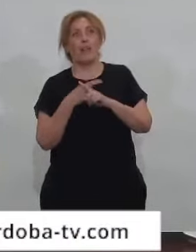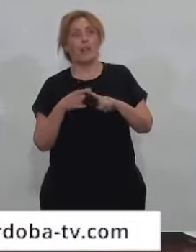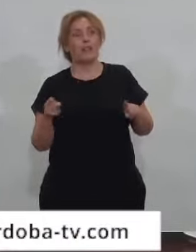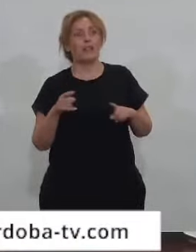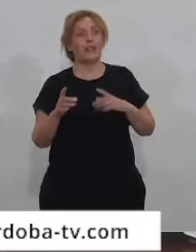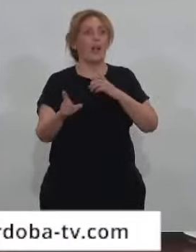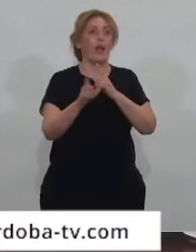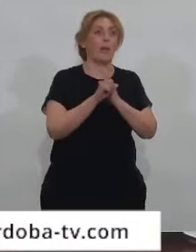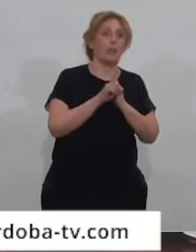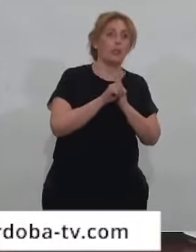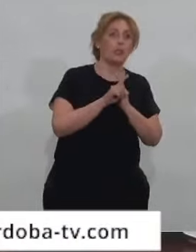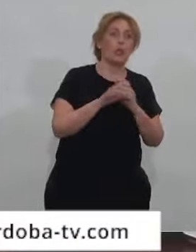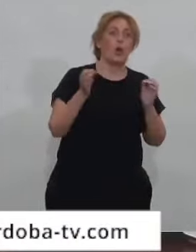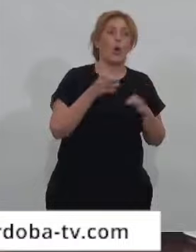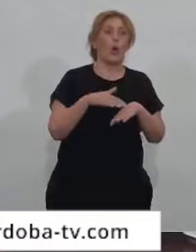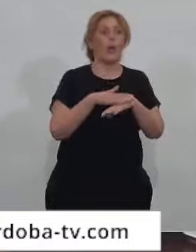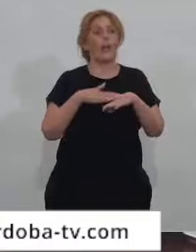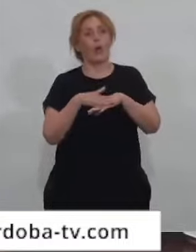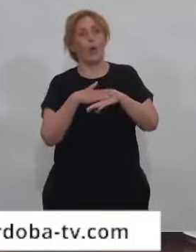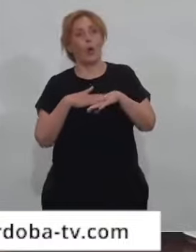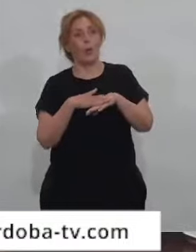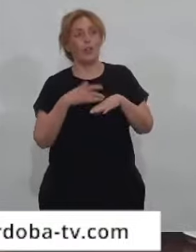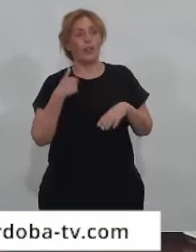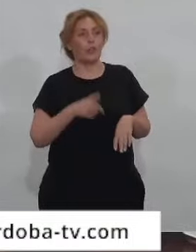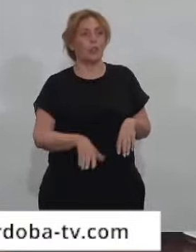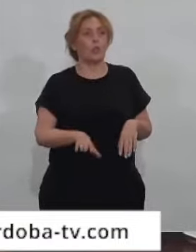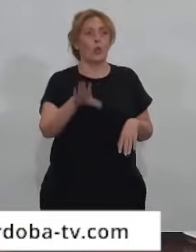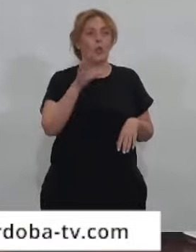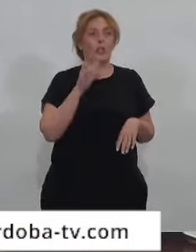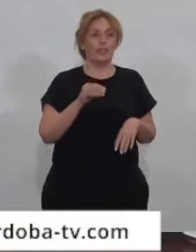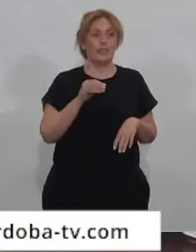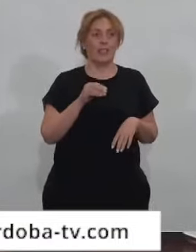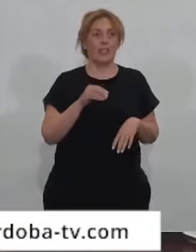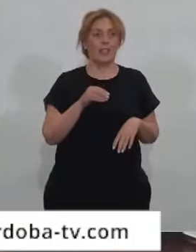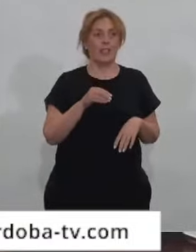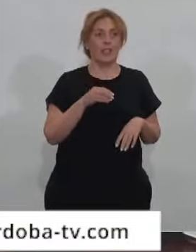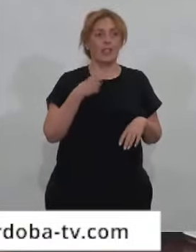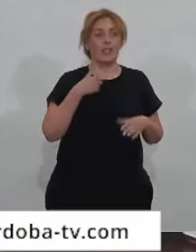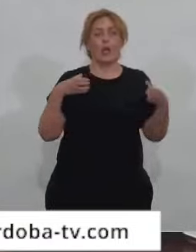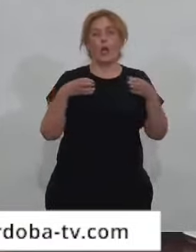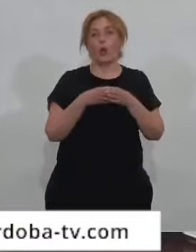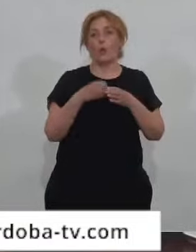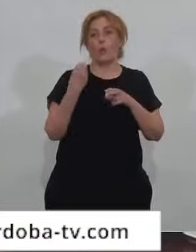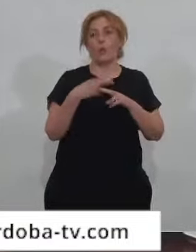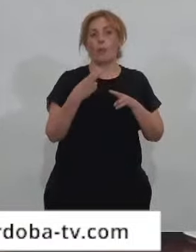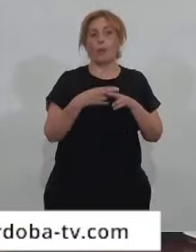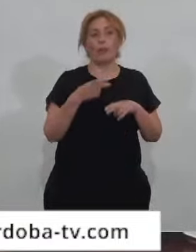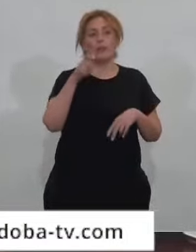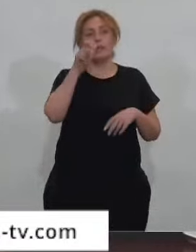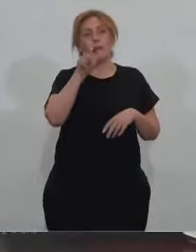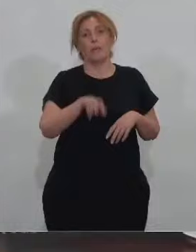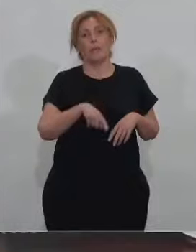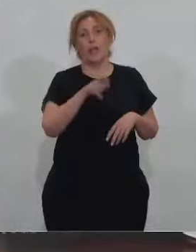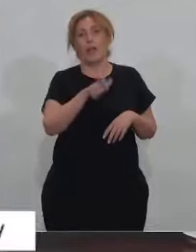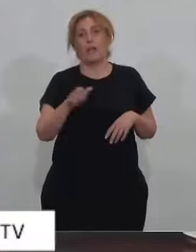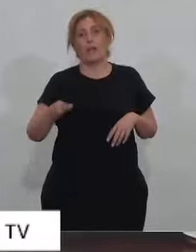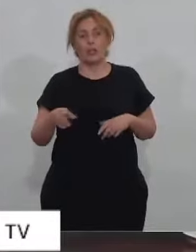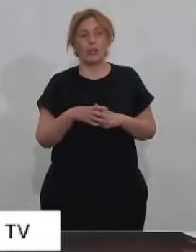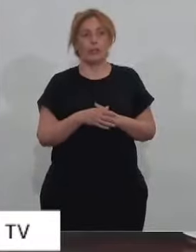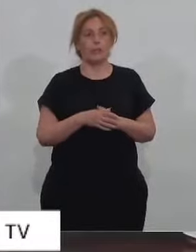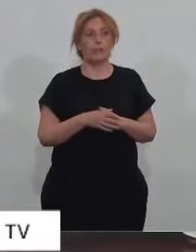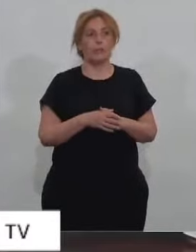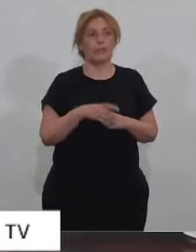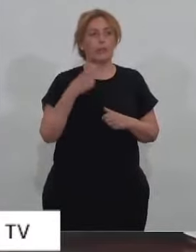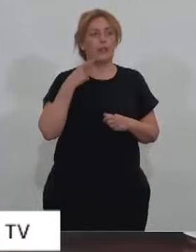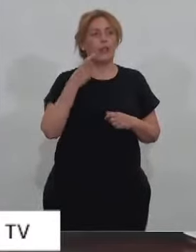entiendo que esto no solo es de partidos políticos, también es de personas. Pero hay que tener en cuenta que unas veces se gobierna